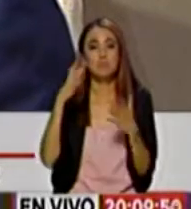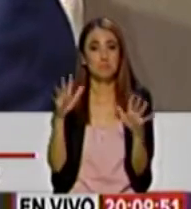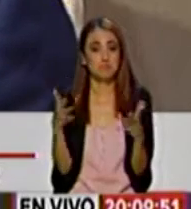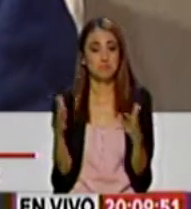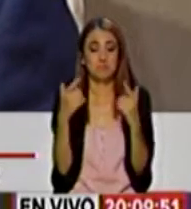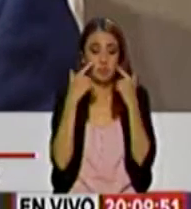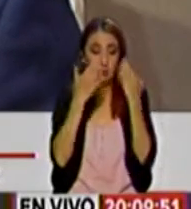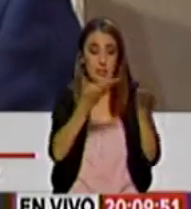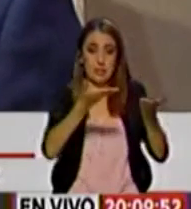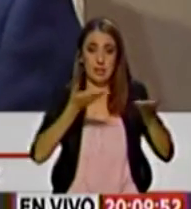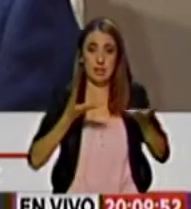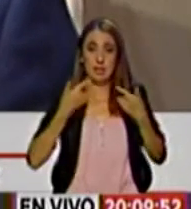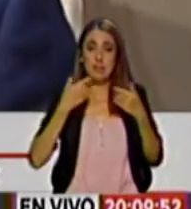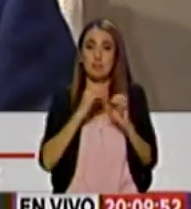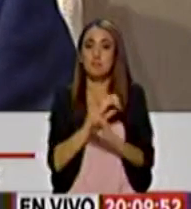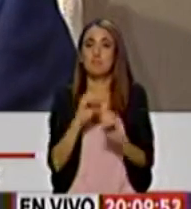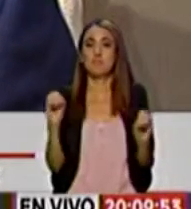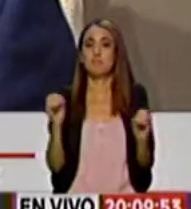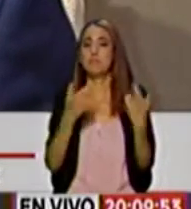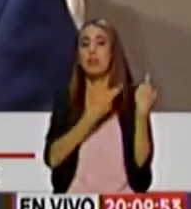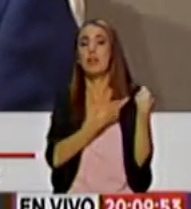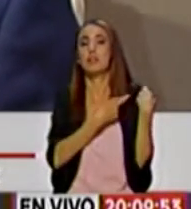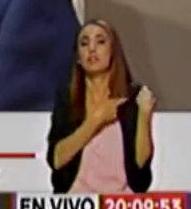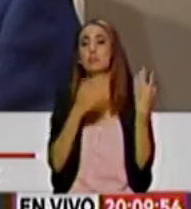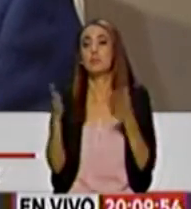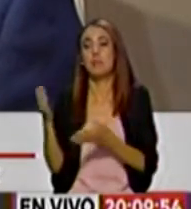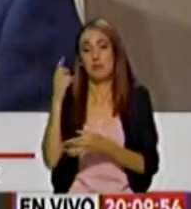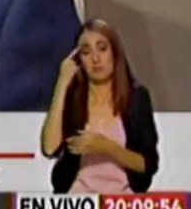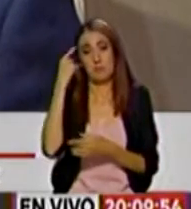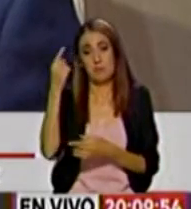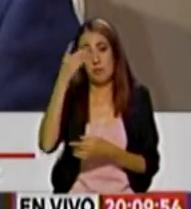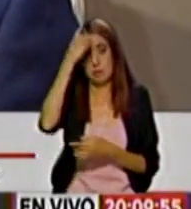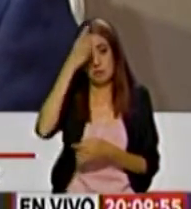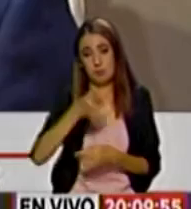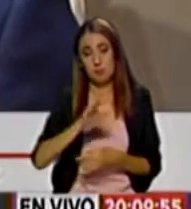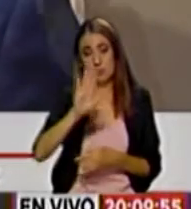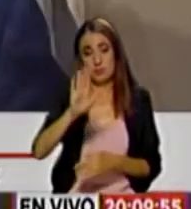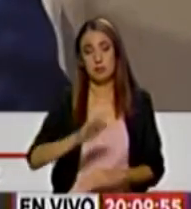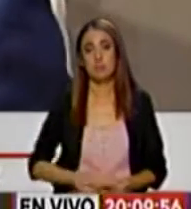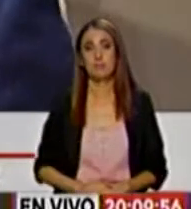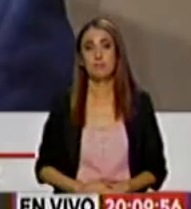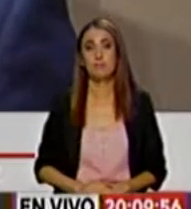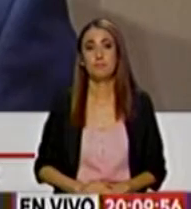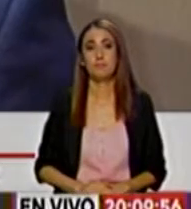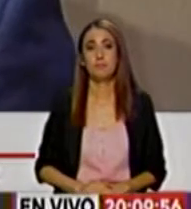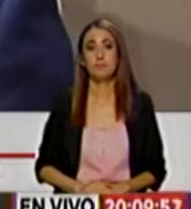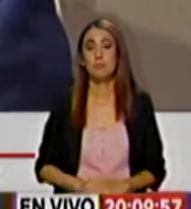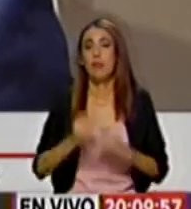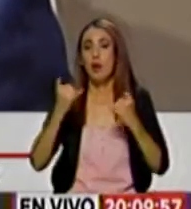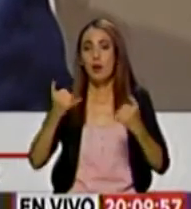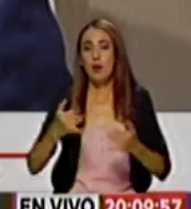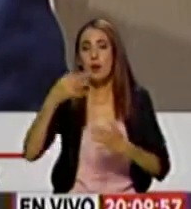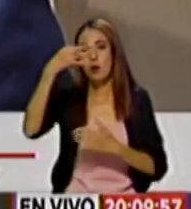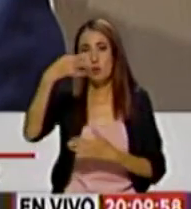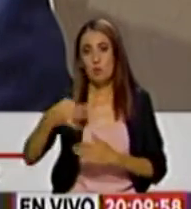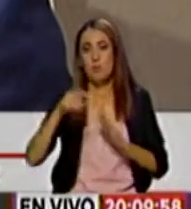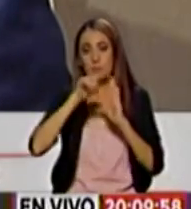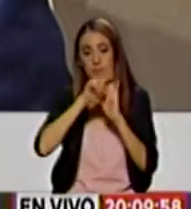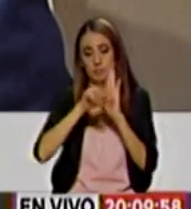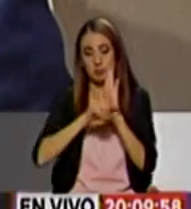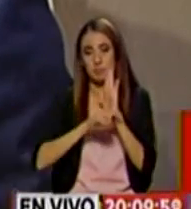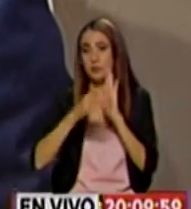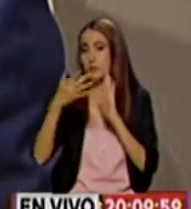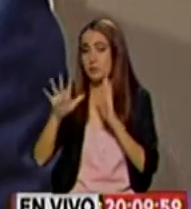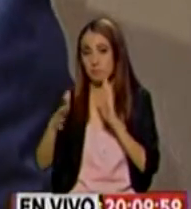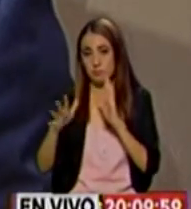vamos a ver que si se ha escrito cumplimiento a la disposición emanada por parte de la señora jueza de garantías penales. No están dando cumplimiento a una disposición